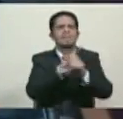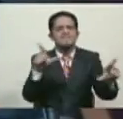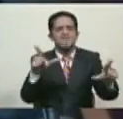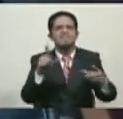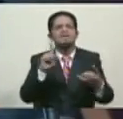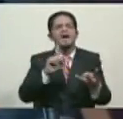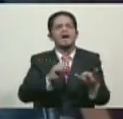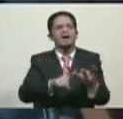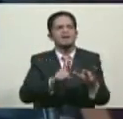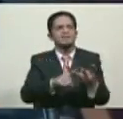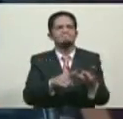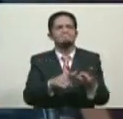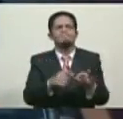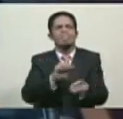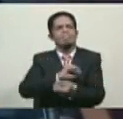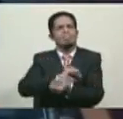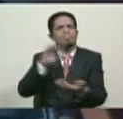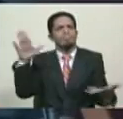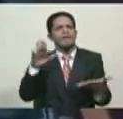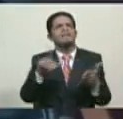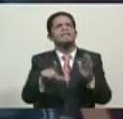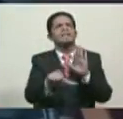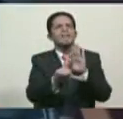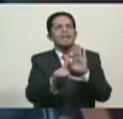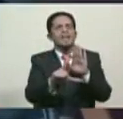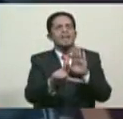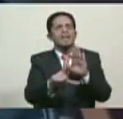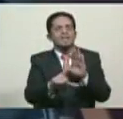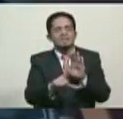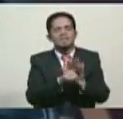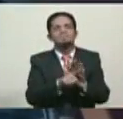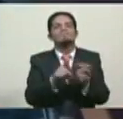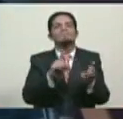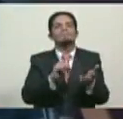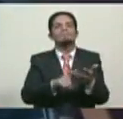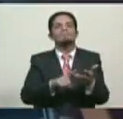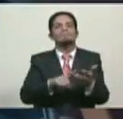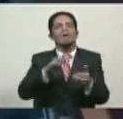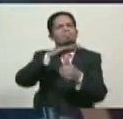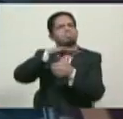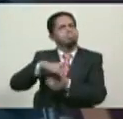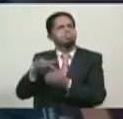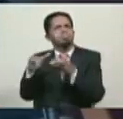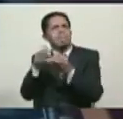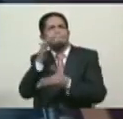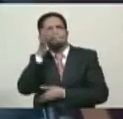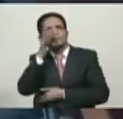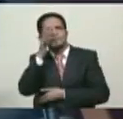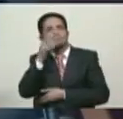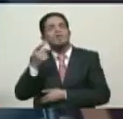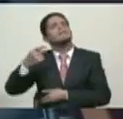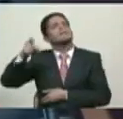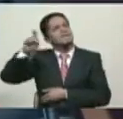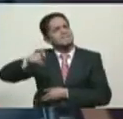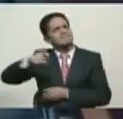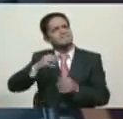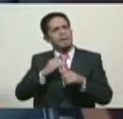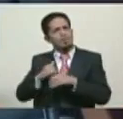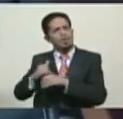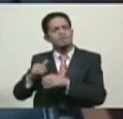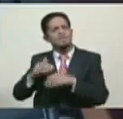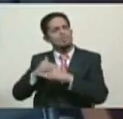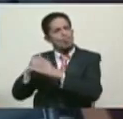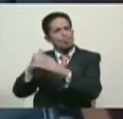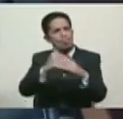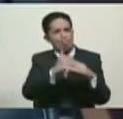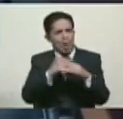la proscripción de la esclavitud, la abolición de la monarquía y de los privilegios. Necesitamos de la igualdad para refundir,